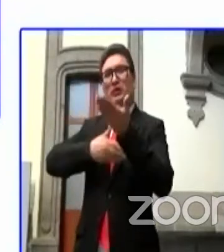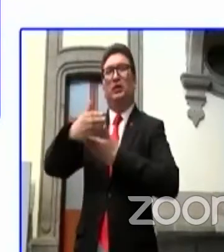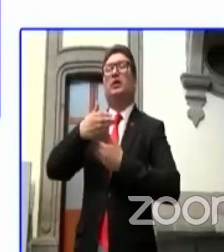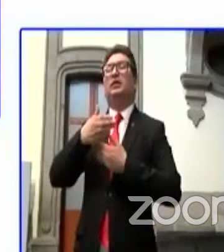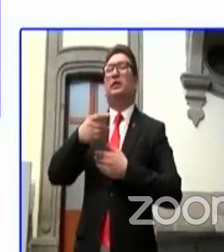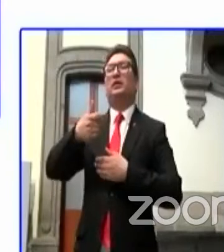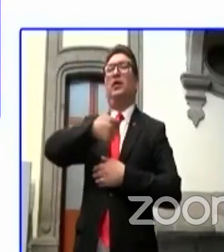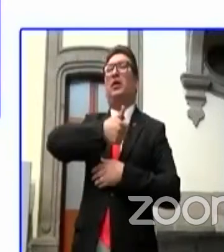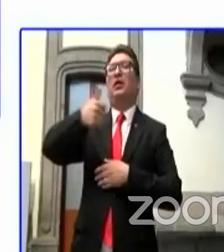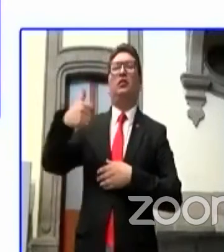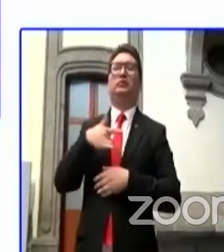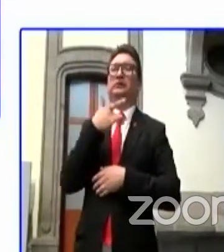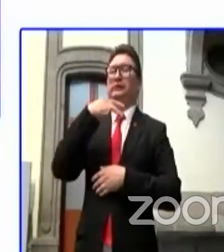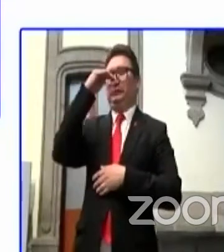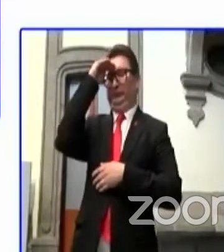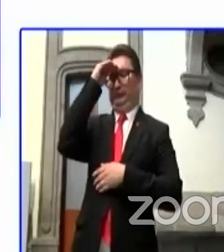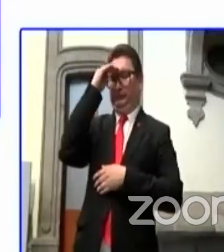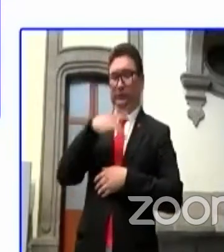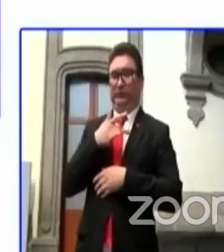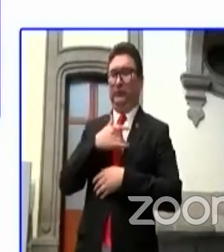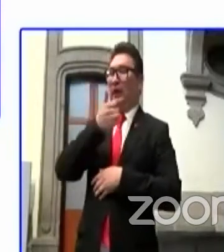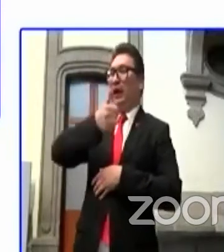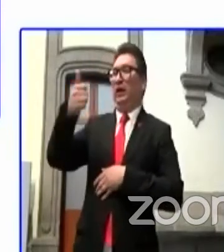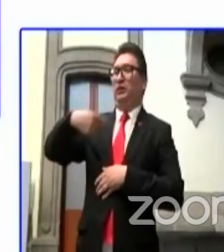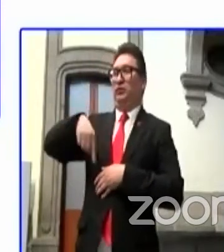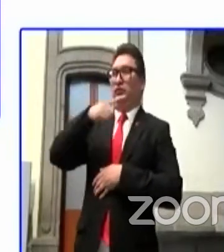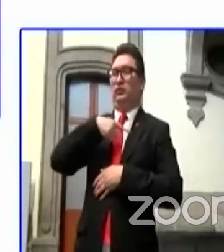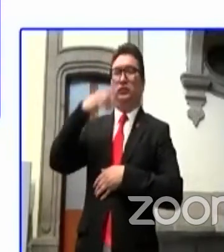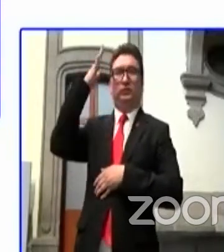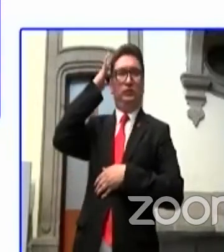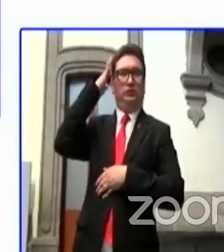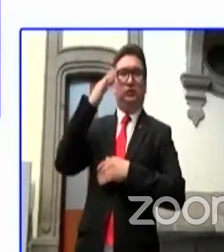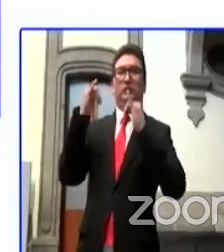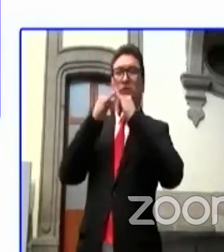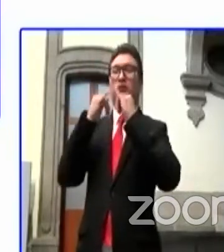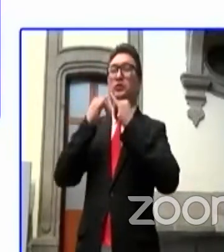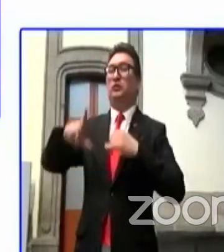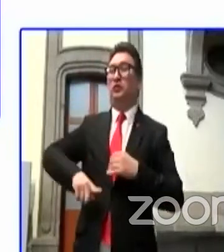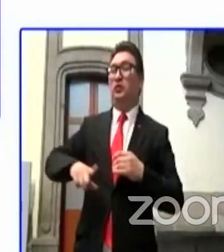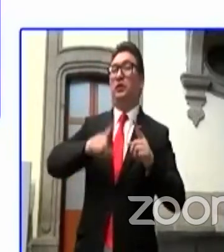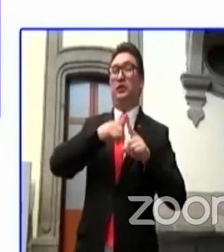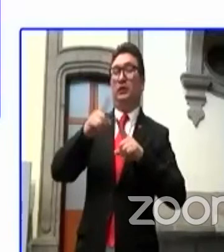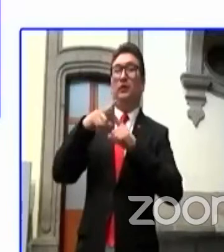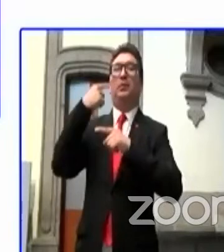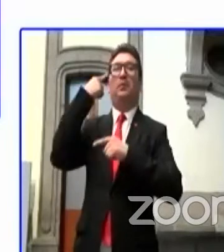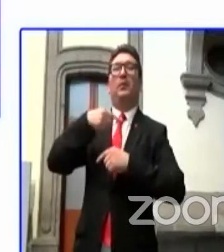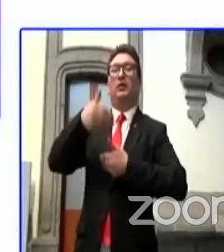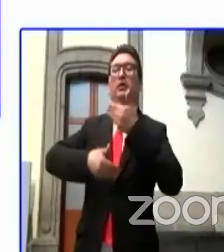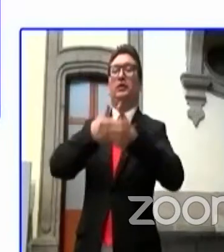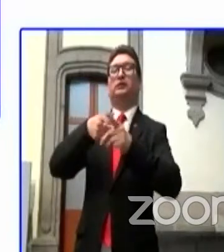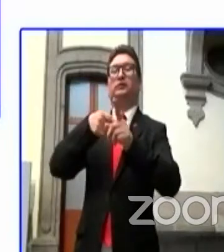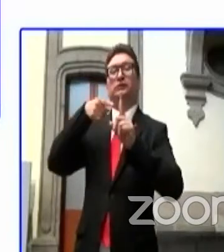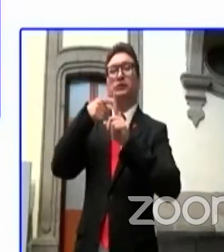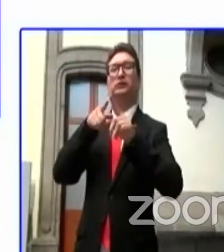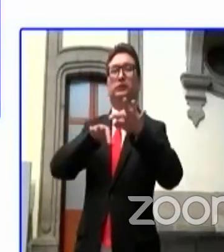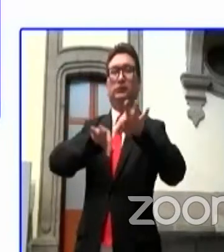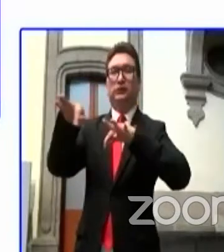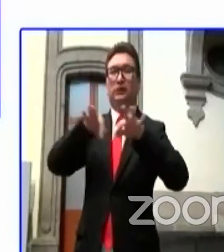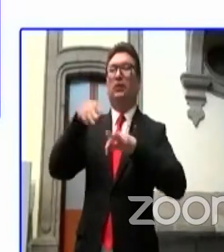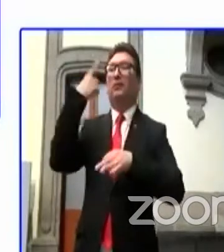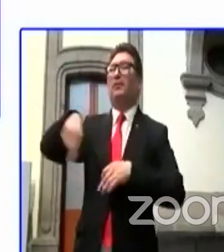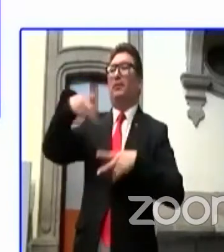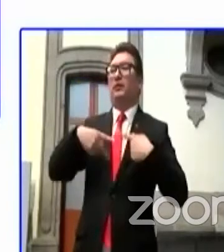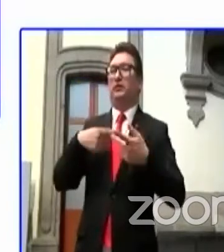reflexión profunda a quienes encabezamos las instituciones públicas a trabajar por la inclusión y los derechos para